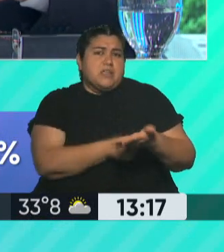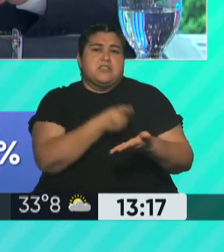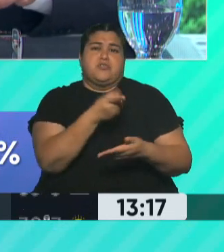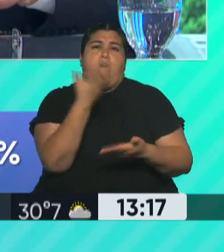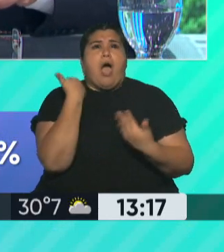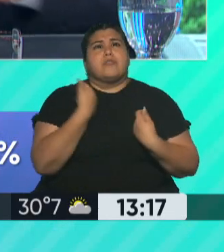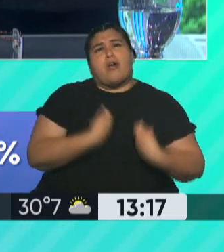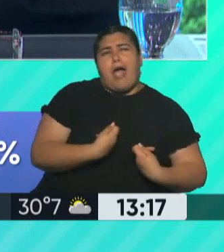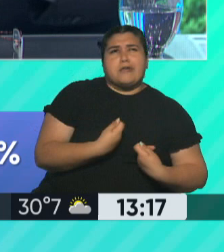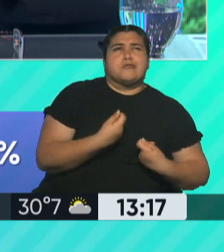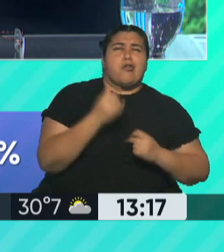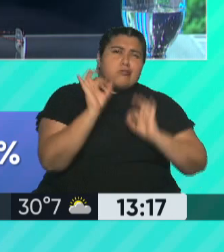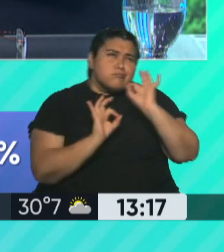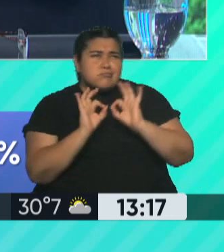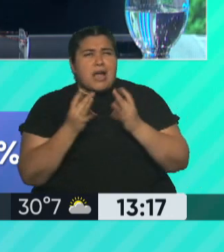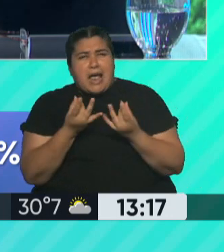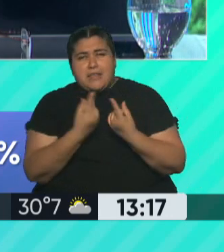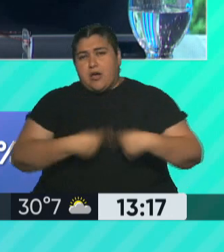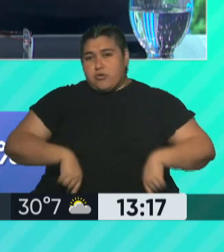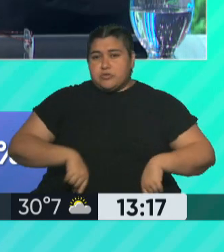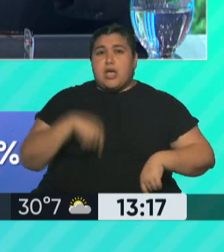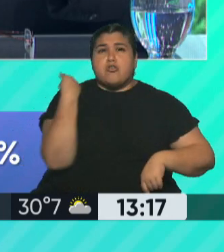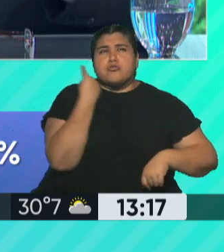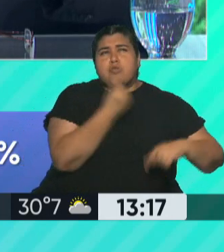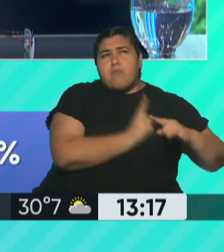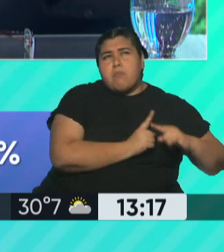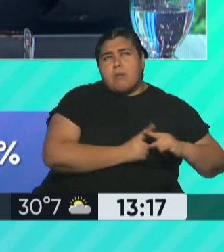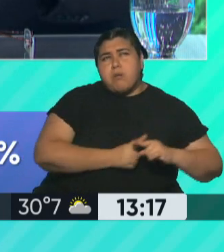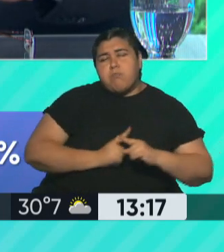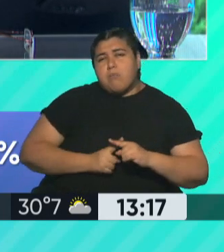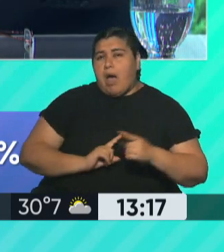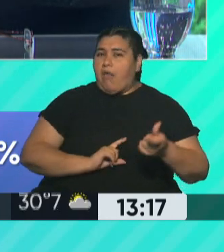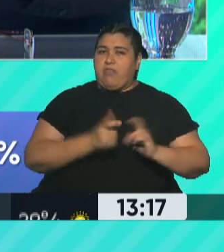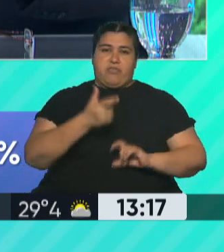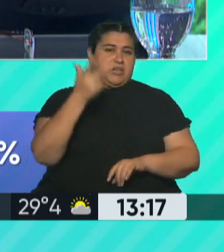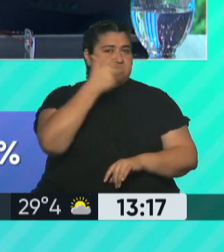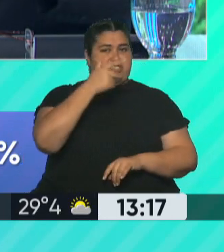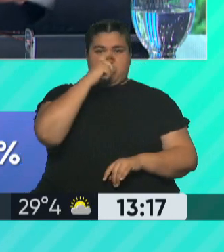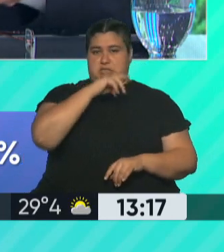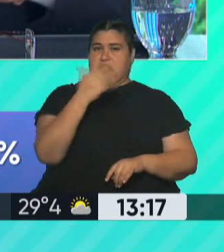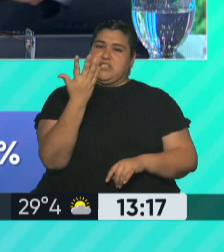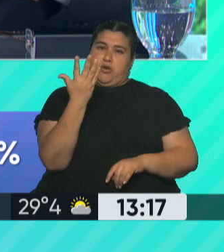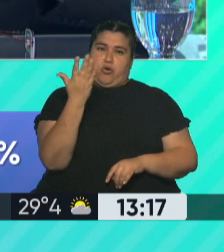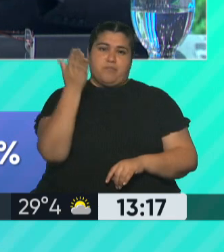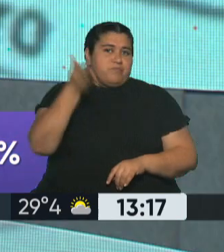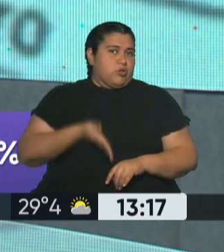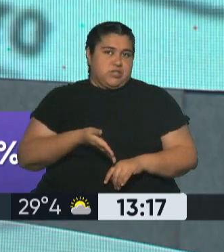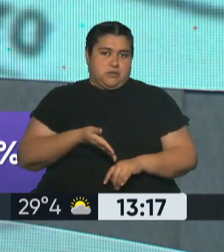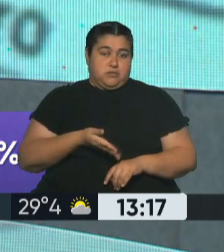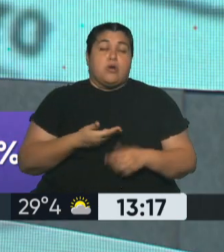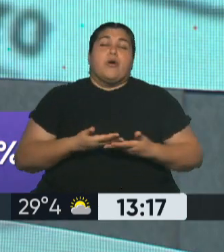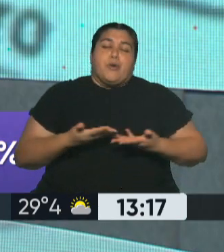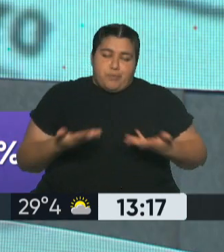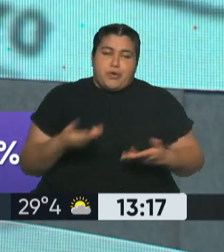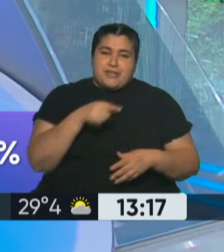entonces dice Bueno nos dieron tantos aumentos descontamos los aumentos la diferencia me da 375 por eso pedido y por eso te he pedido